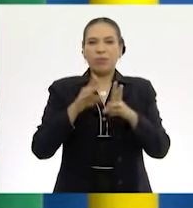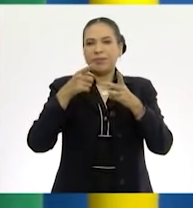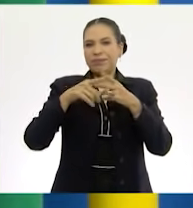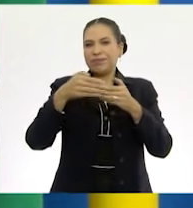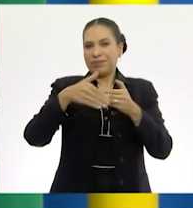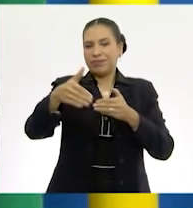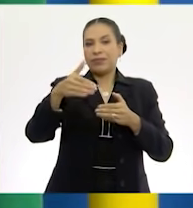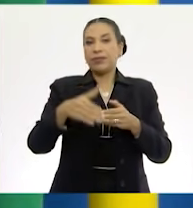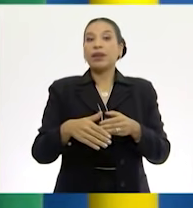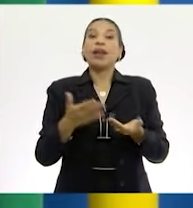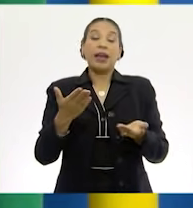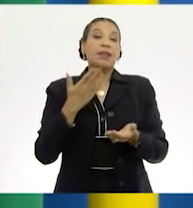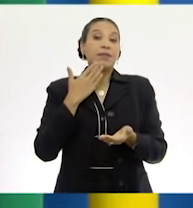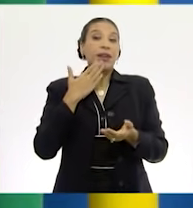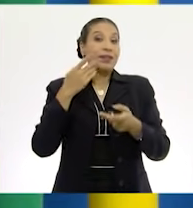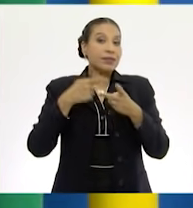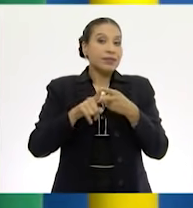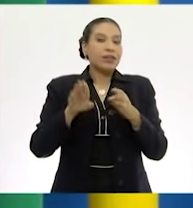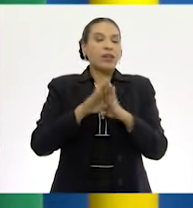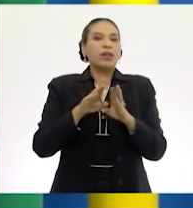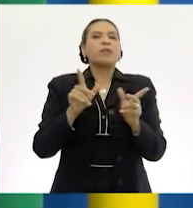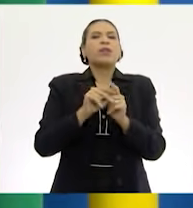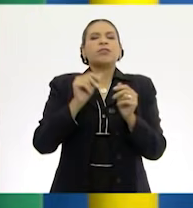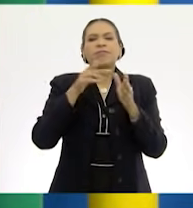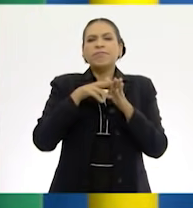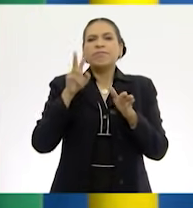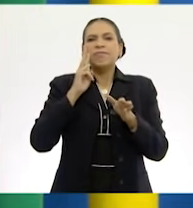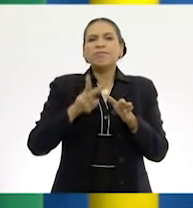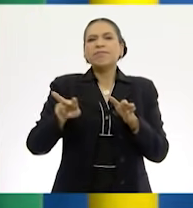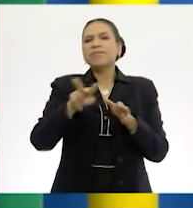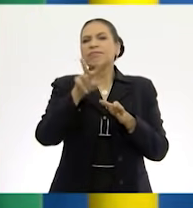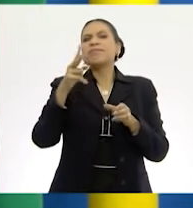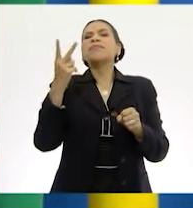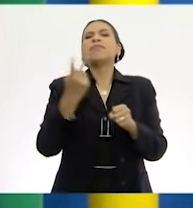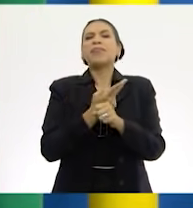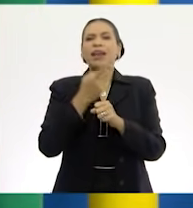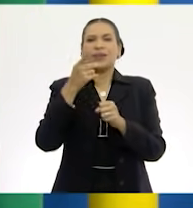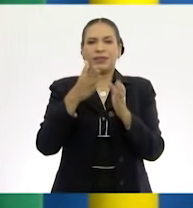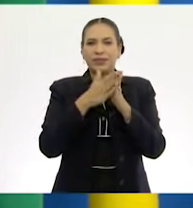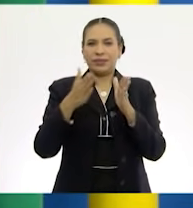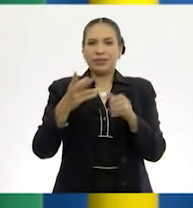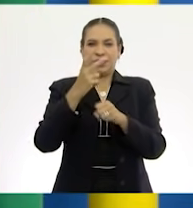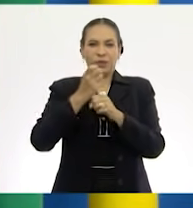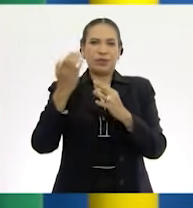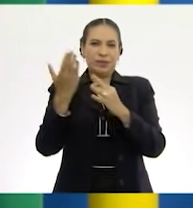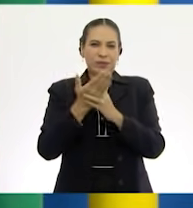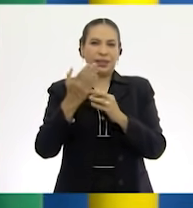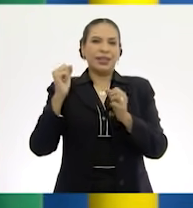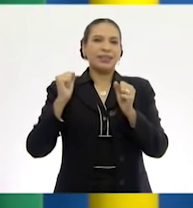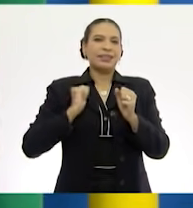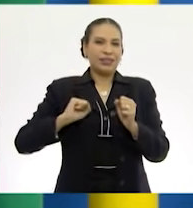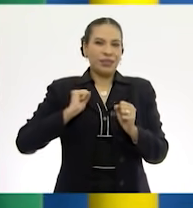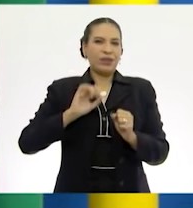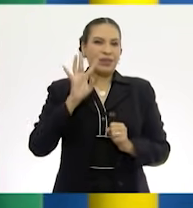bien. Entonces, vamos a iniciar con un breve recorrido sobre lo que sucedió en esta segunda mitad del siglo XIX.